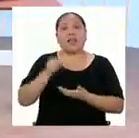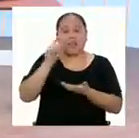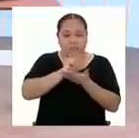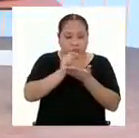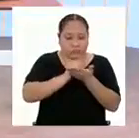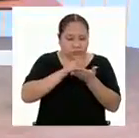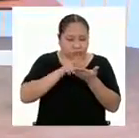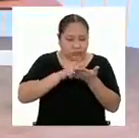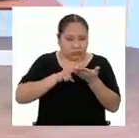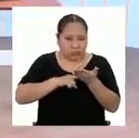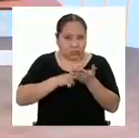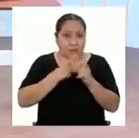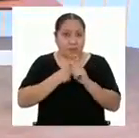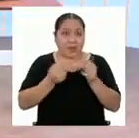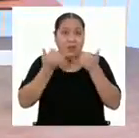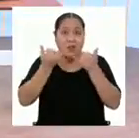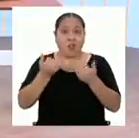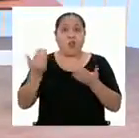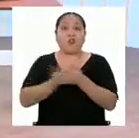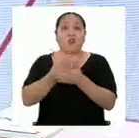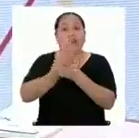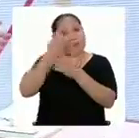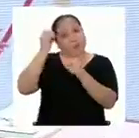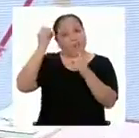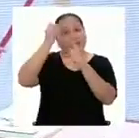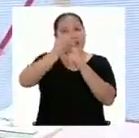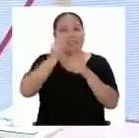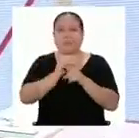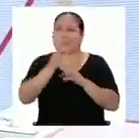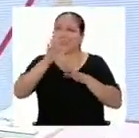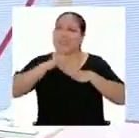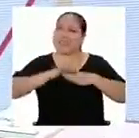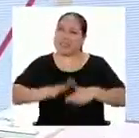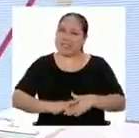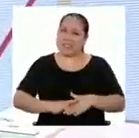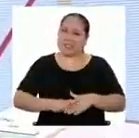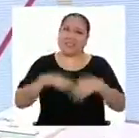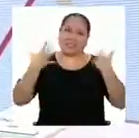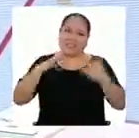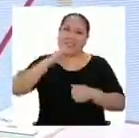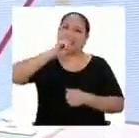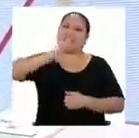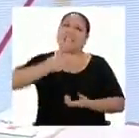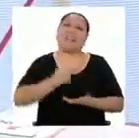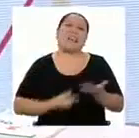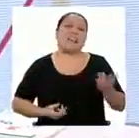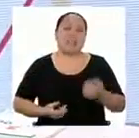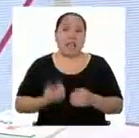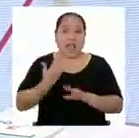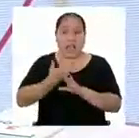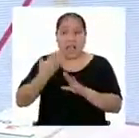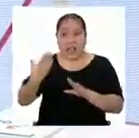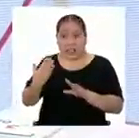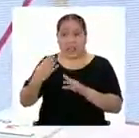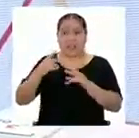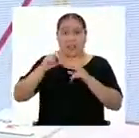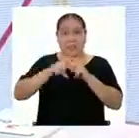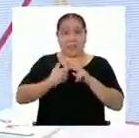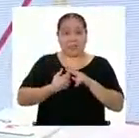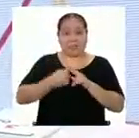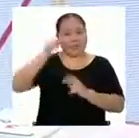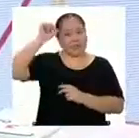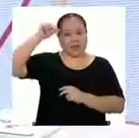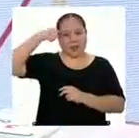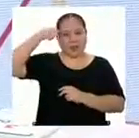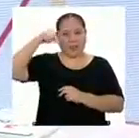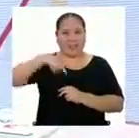pero esta vez a través de un nuevo reto. No se desesperen, pronto sabrán cuál es, porque antes de empezar vamos a refrescar